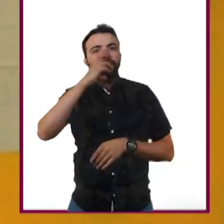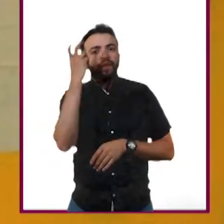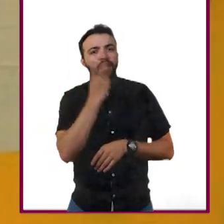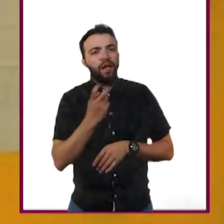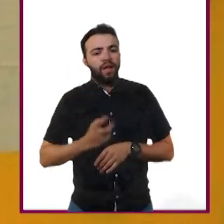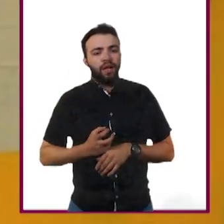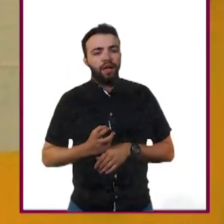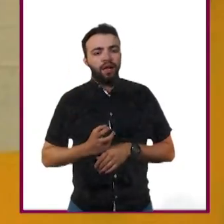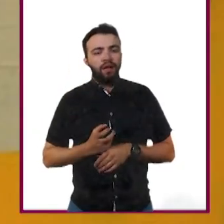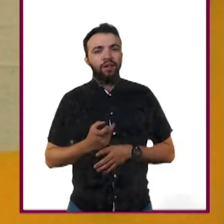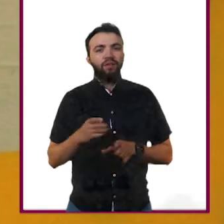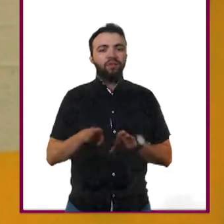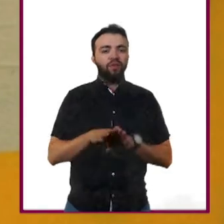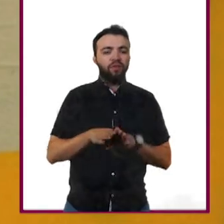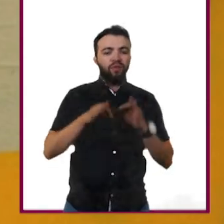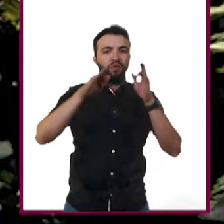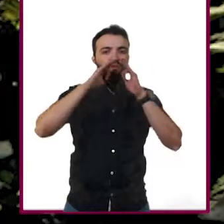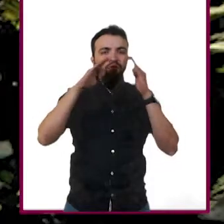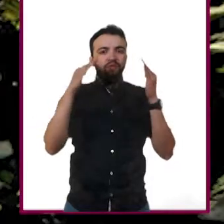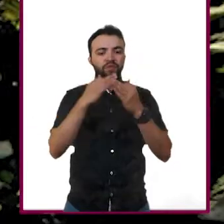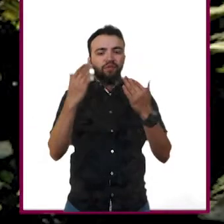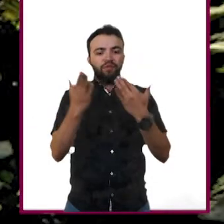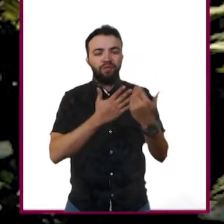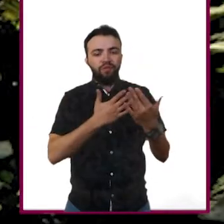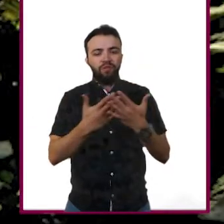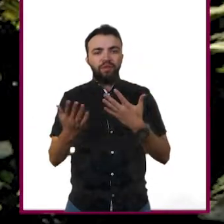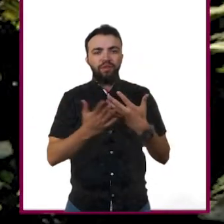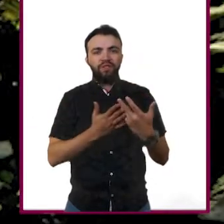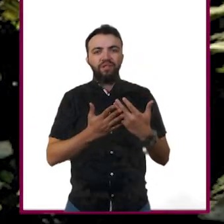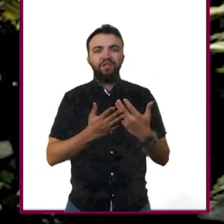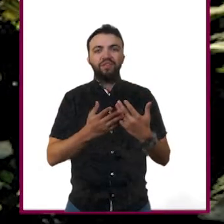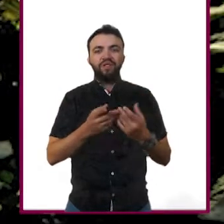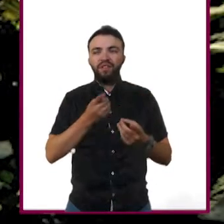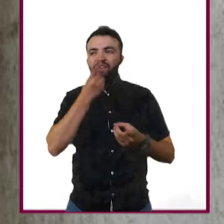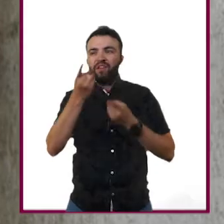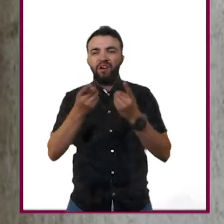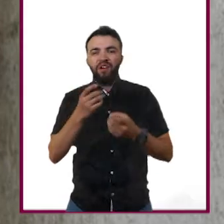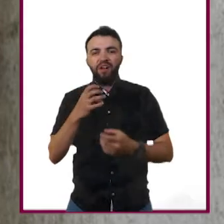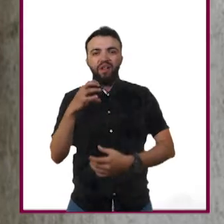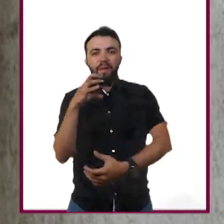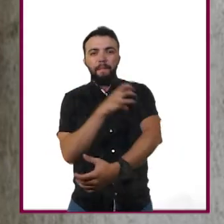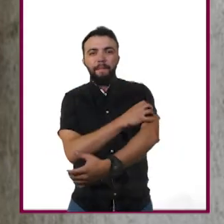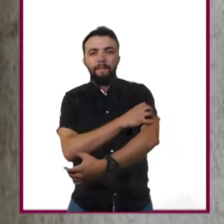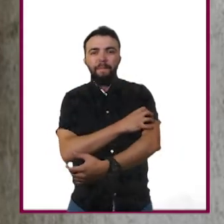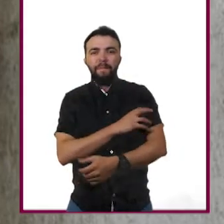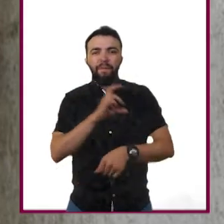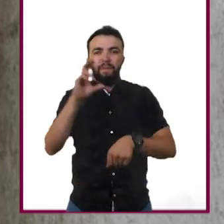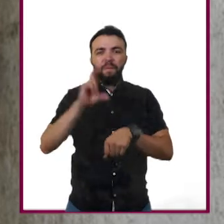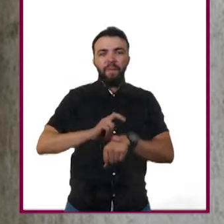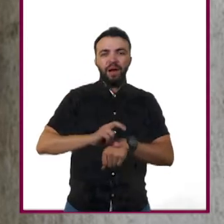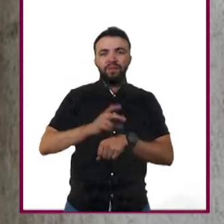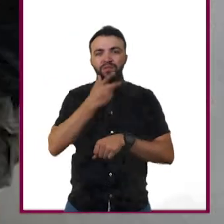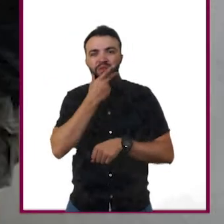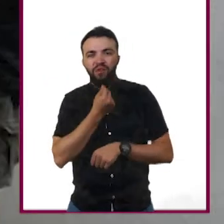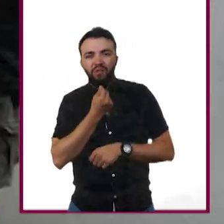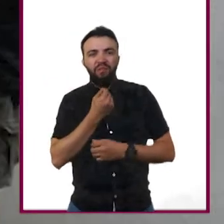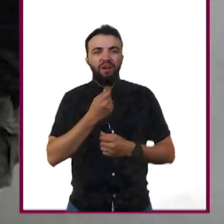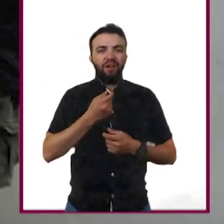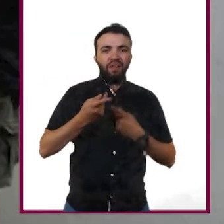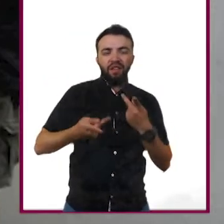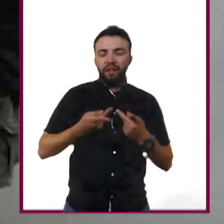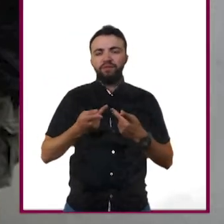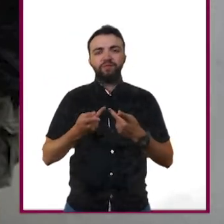también, como maneras de dichos que son machistas o que son igual tendenciosos. El lenguaje siempre